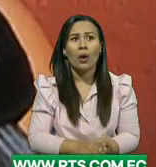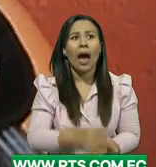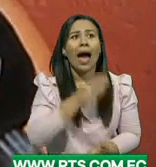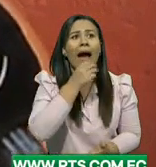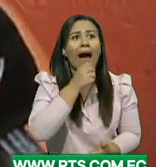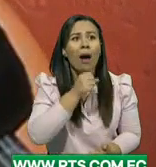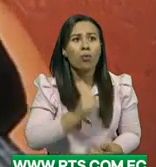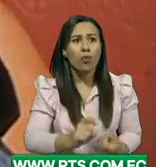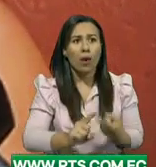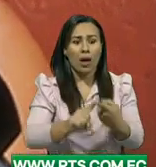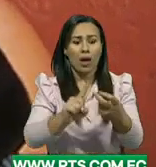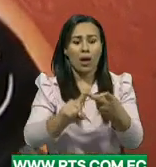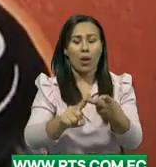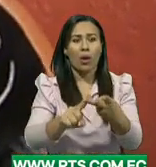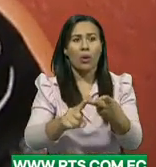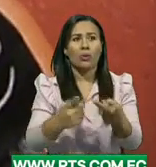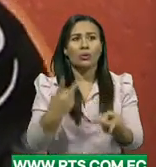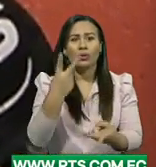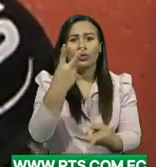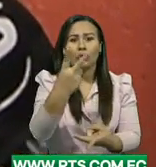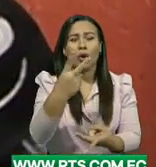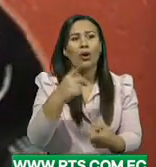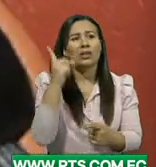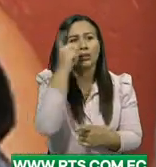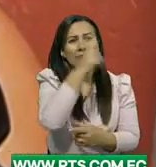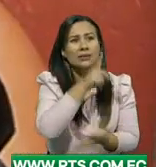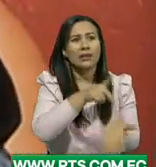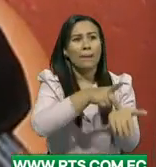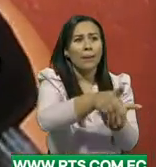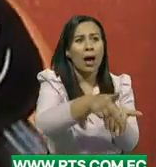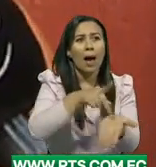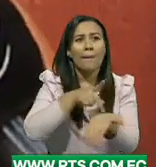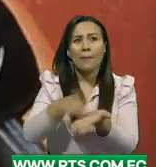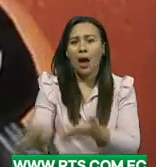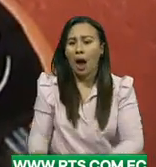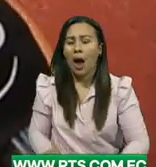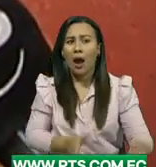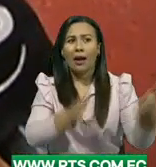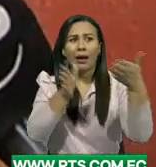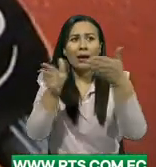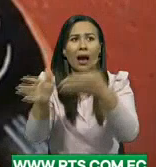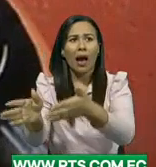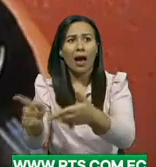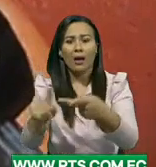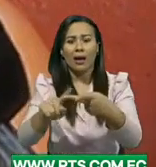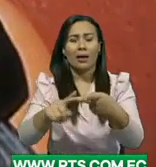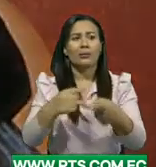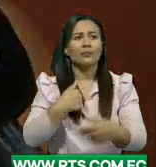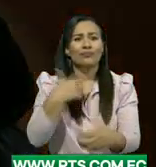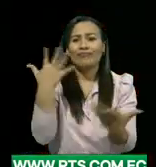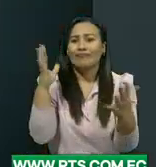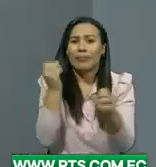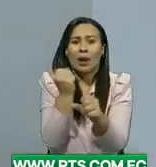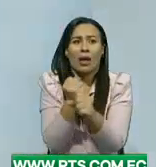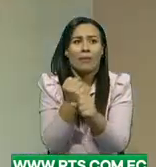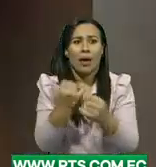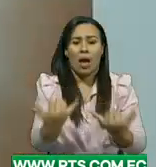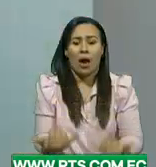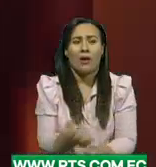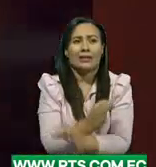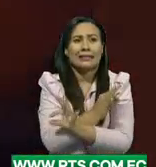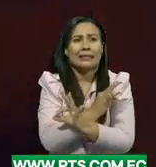y sacar un fallecido de un hospital es plata. Y no tengo nada, niña. Yo sin trabajo.